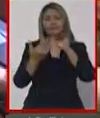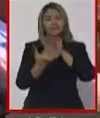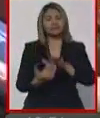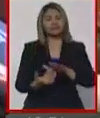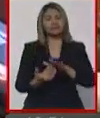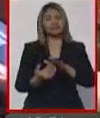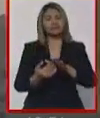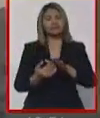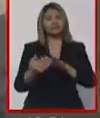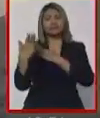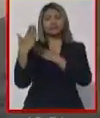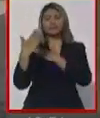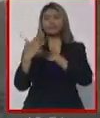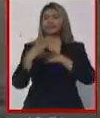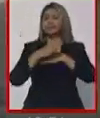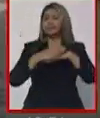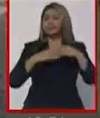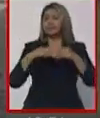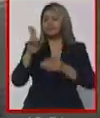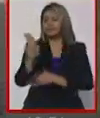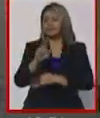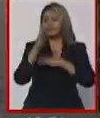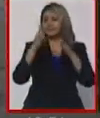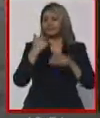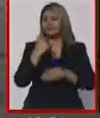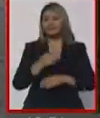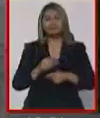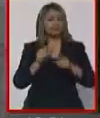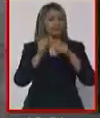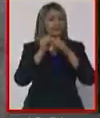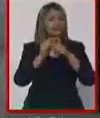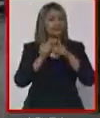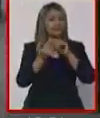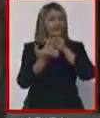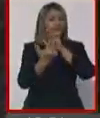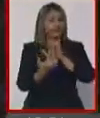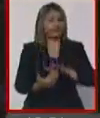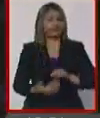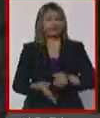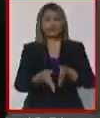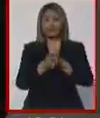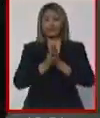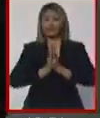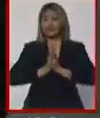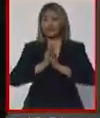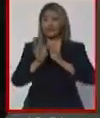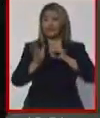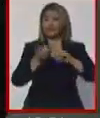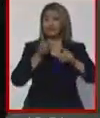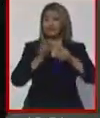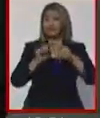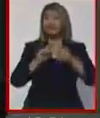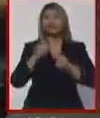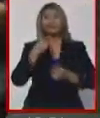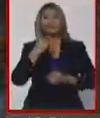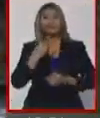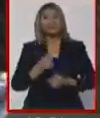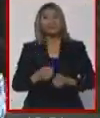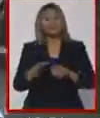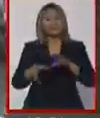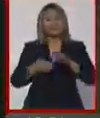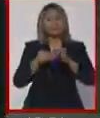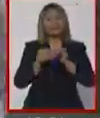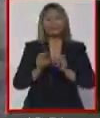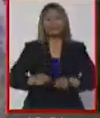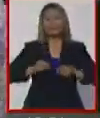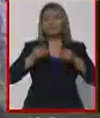racismo, es una tierra de hospitalidad. La universitaria que grabó a su docente profiriendo expresiones de discriminación pidió a sus compañeros que también fueron víctimas adherirse